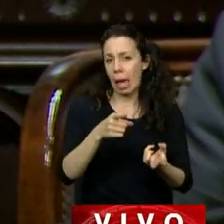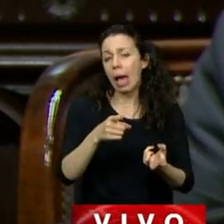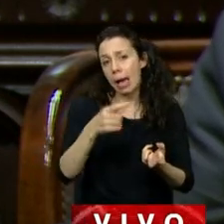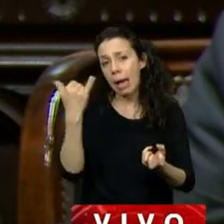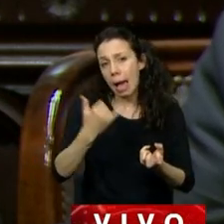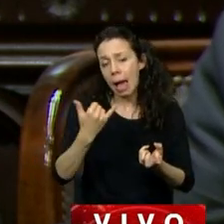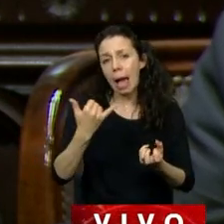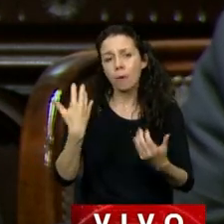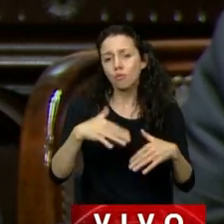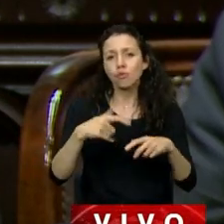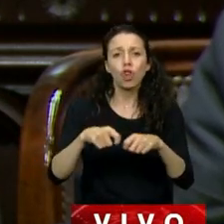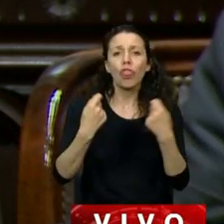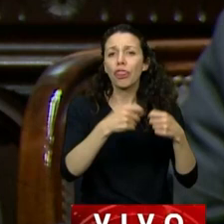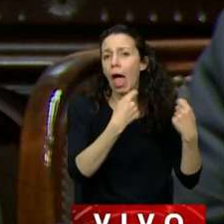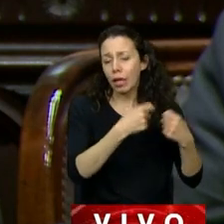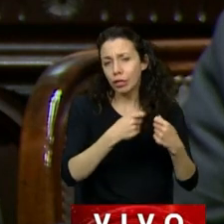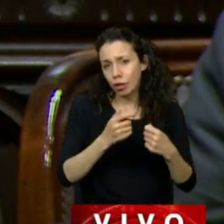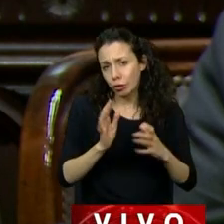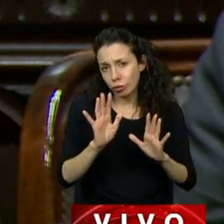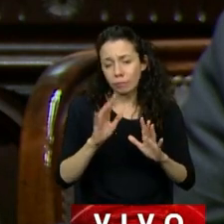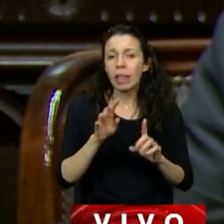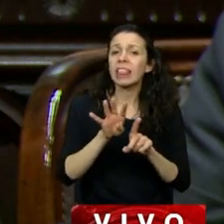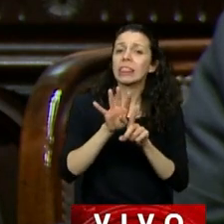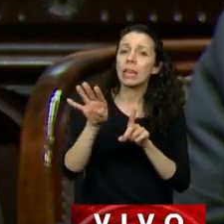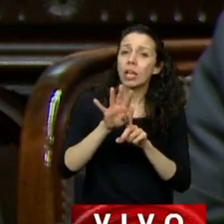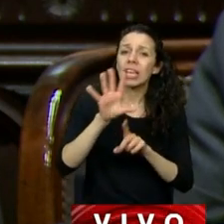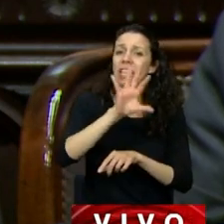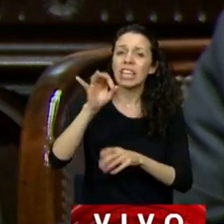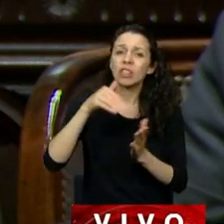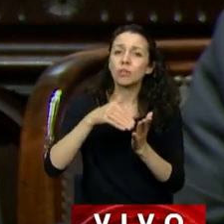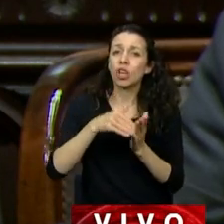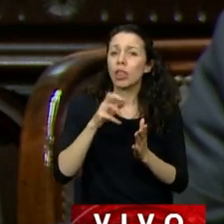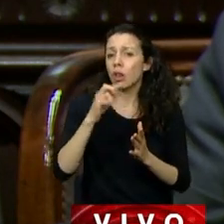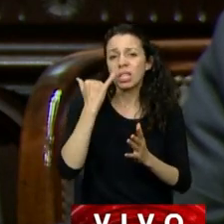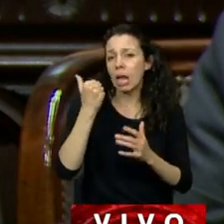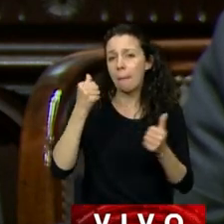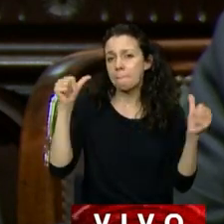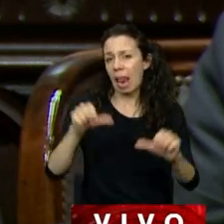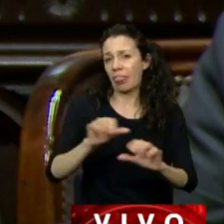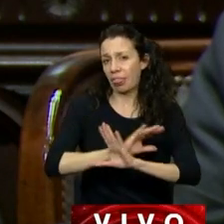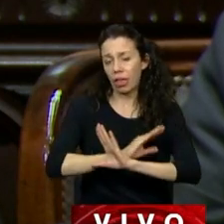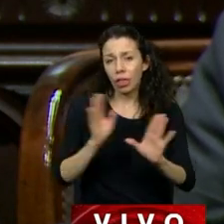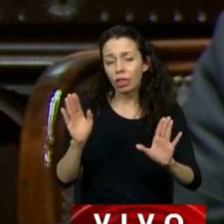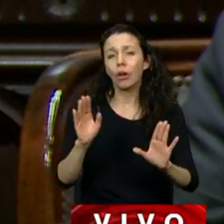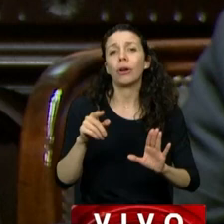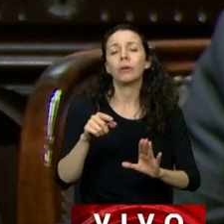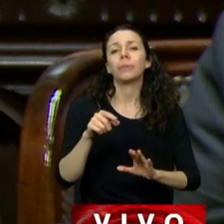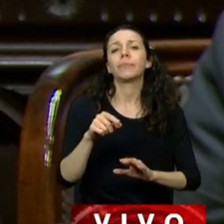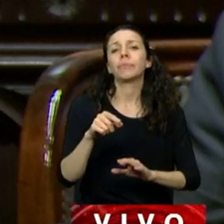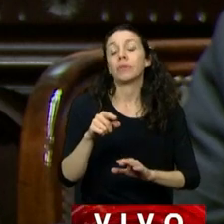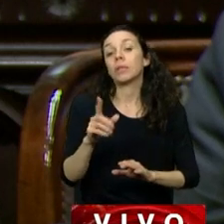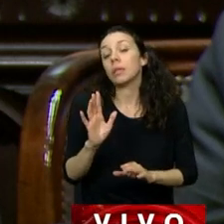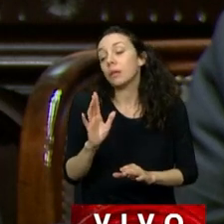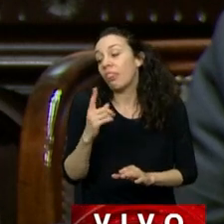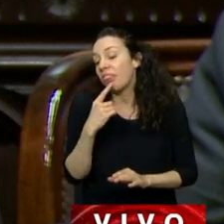cuantificables. Hoy ya hay en trigo más de 500 millones de dólares ya perdidos, y esto aparentemente los